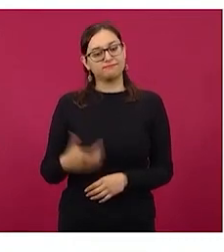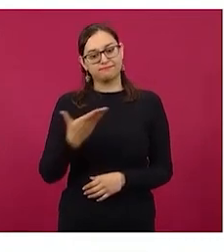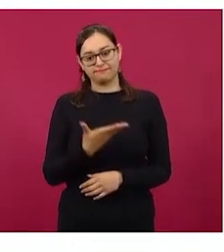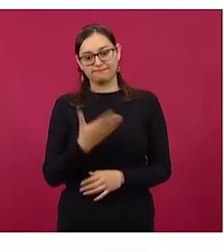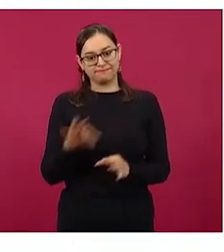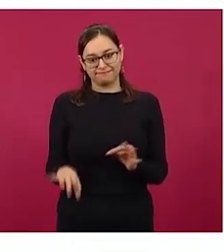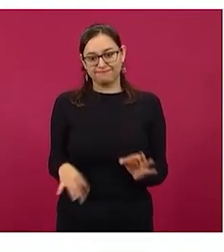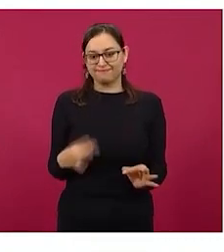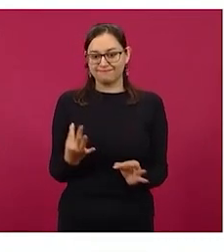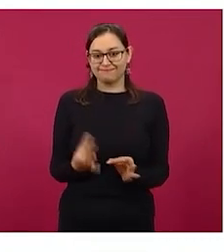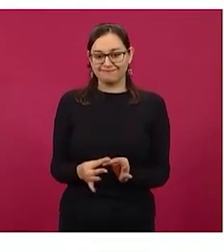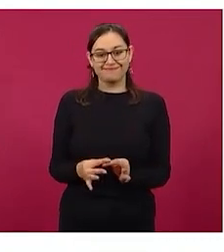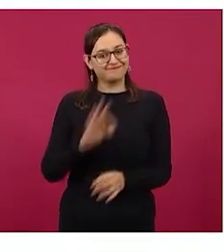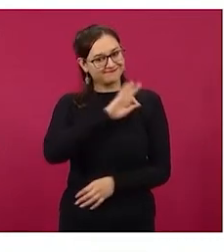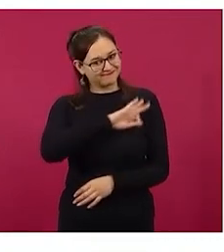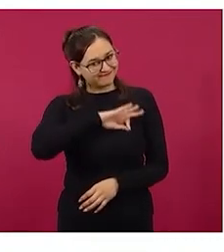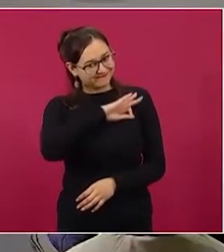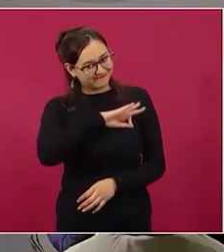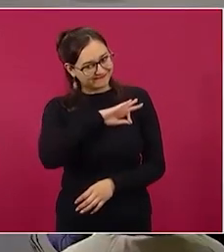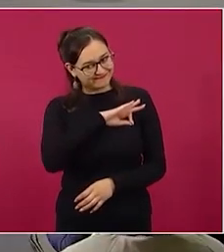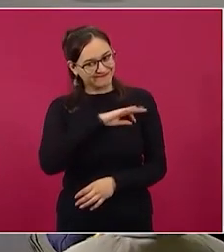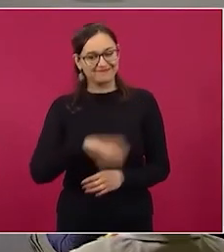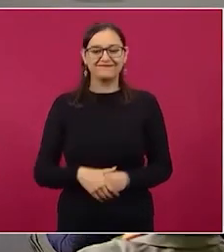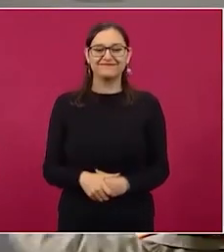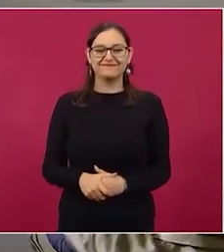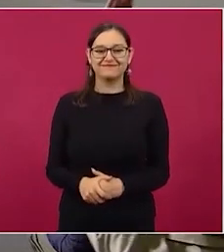señor presidente? Felicidades.